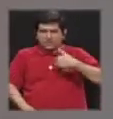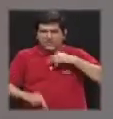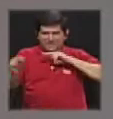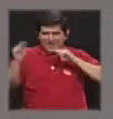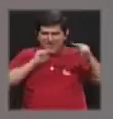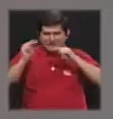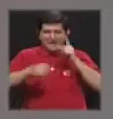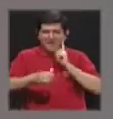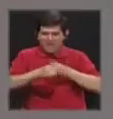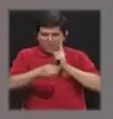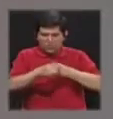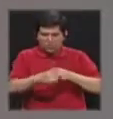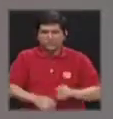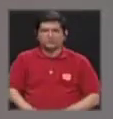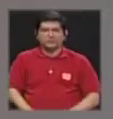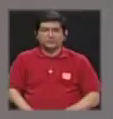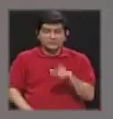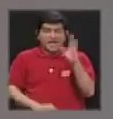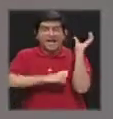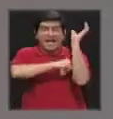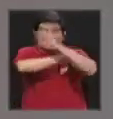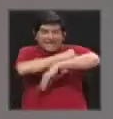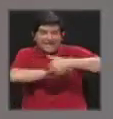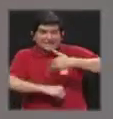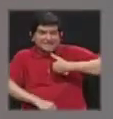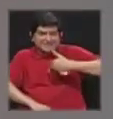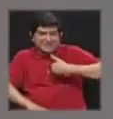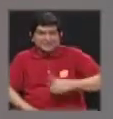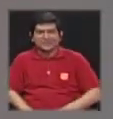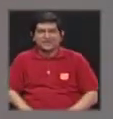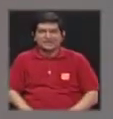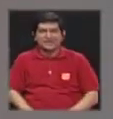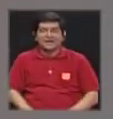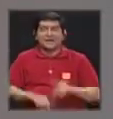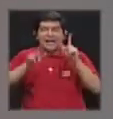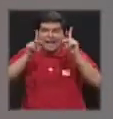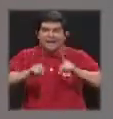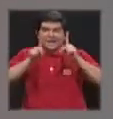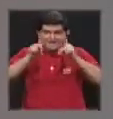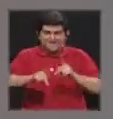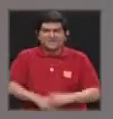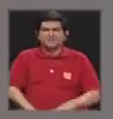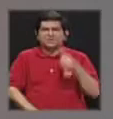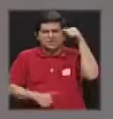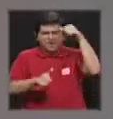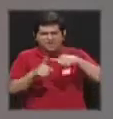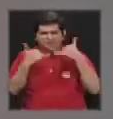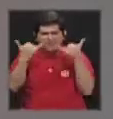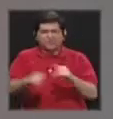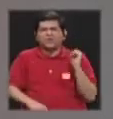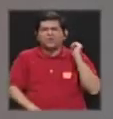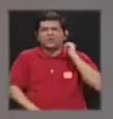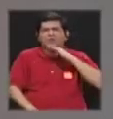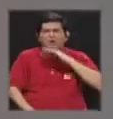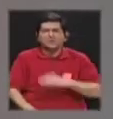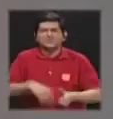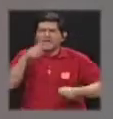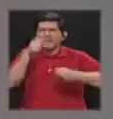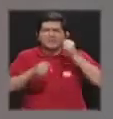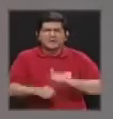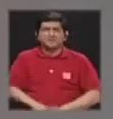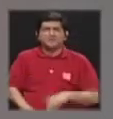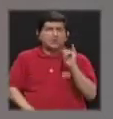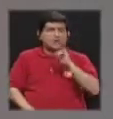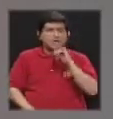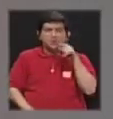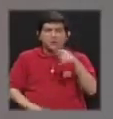negocios de China, donde hubo una penalización capital para personas por, recuerdo ahora, la contaminación con la leche, esta